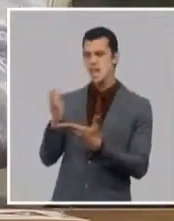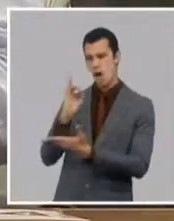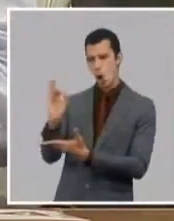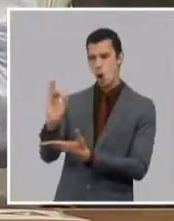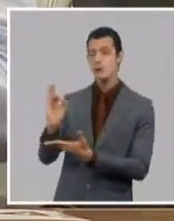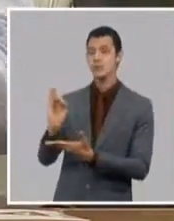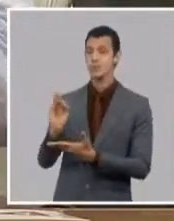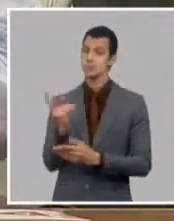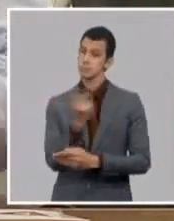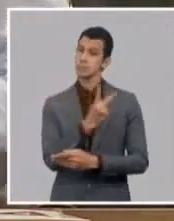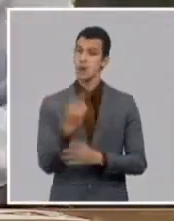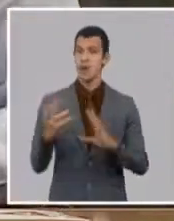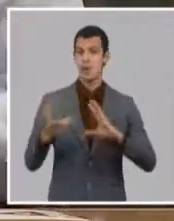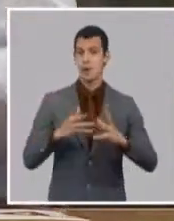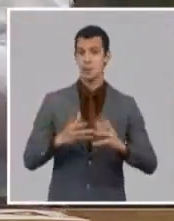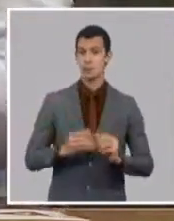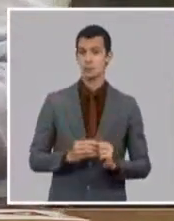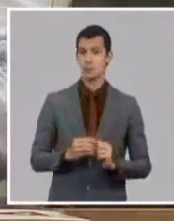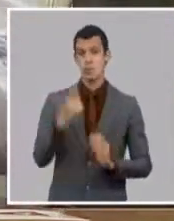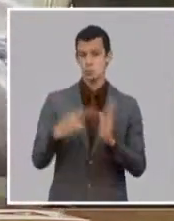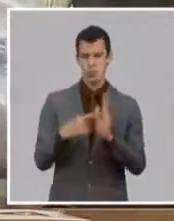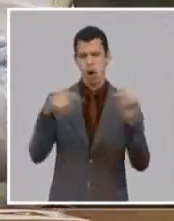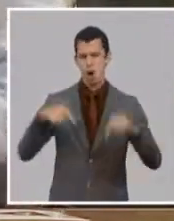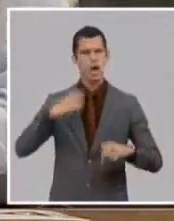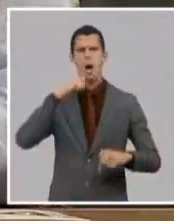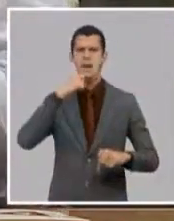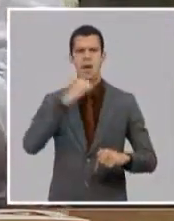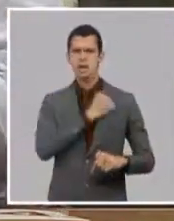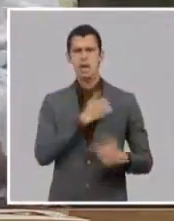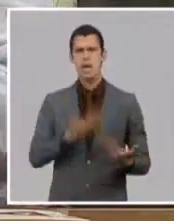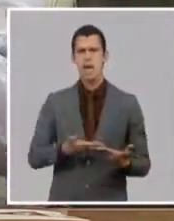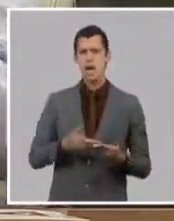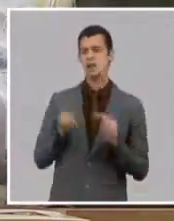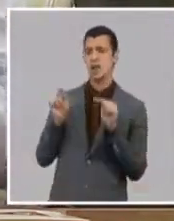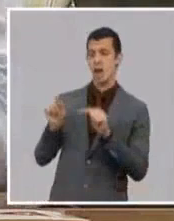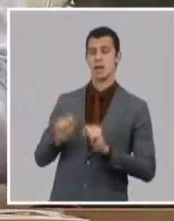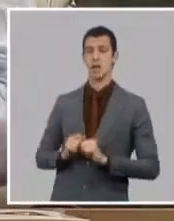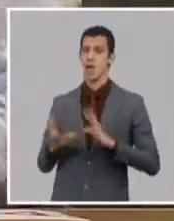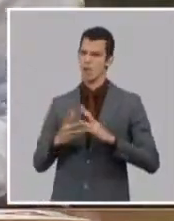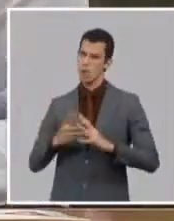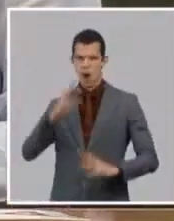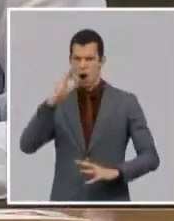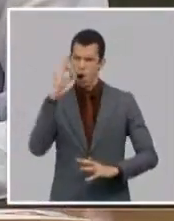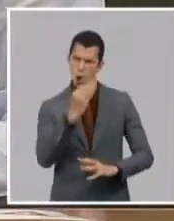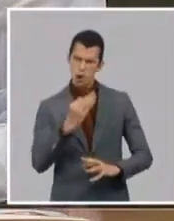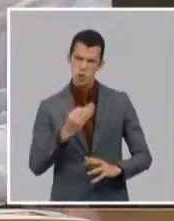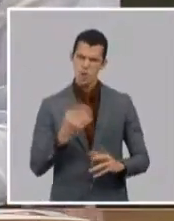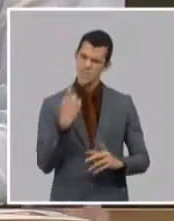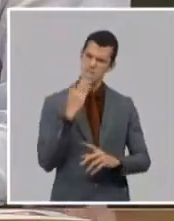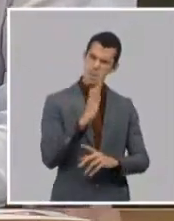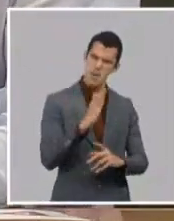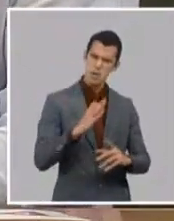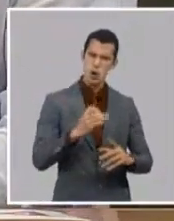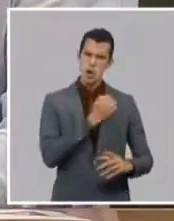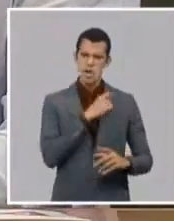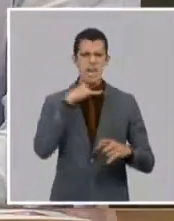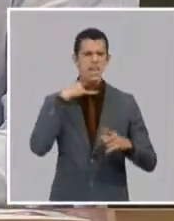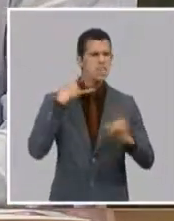está llamando a matar, se está llamando a linchar, se está llamando a asesinar en las